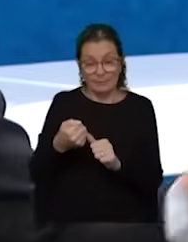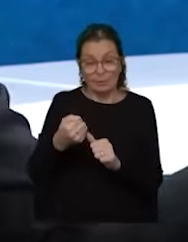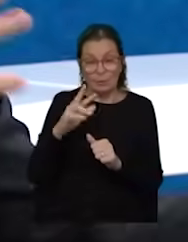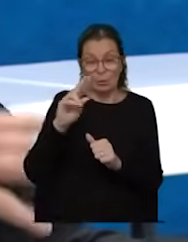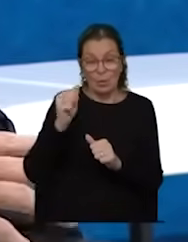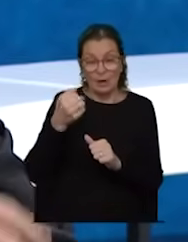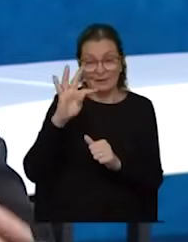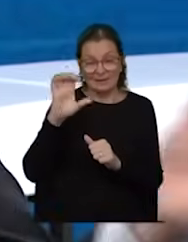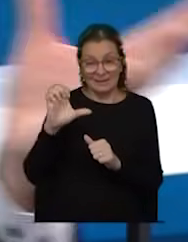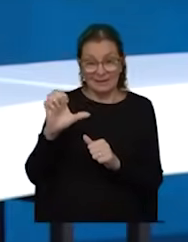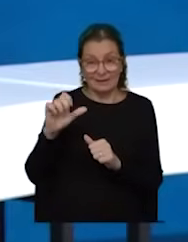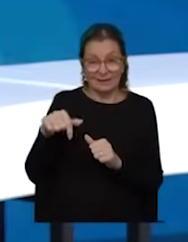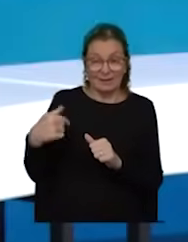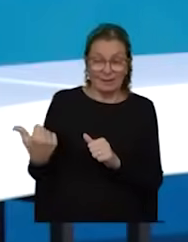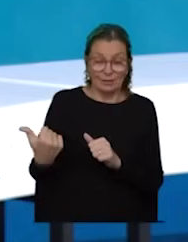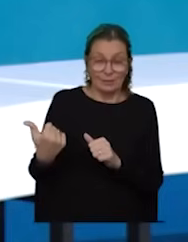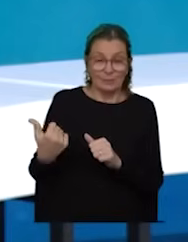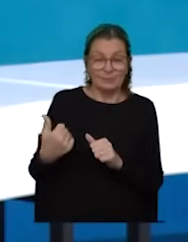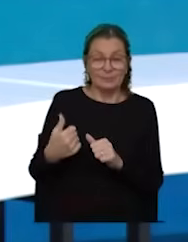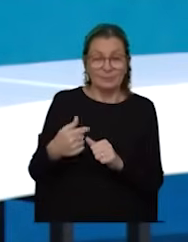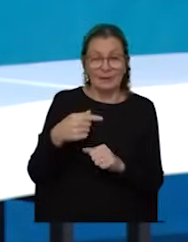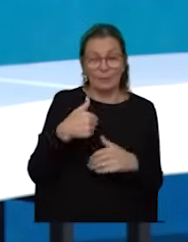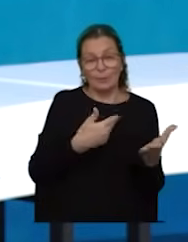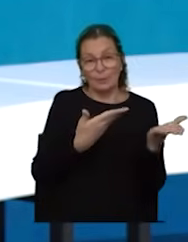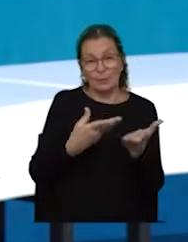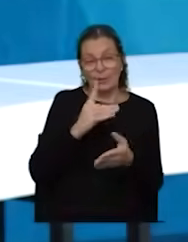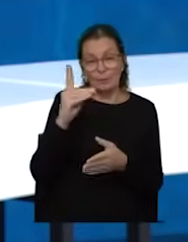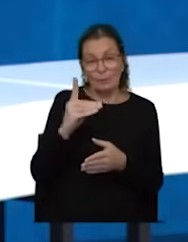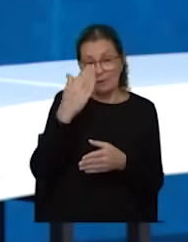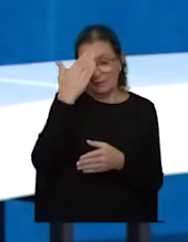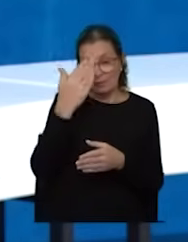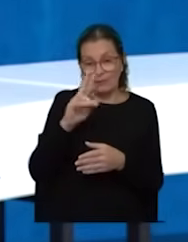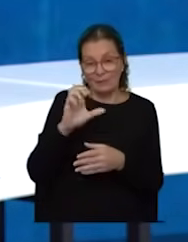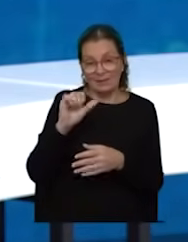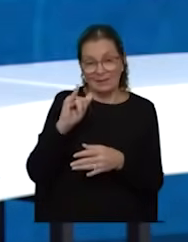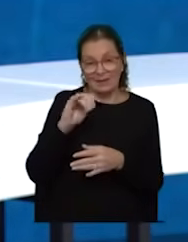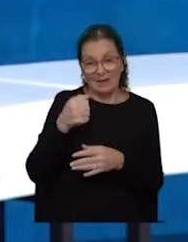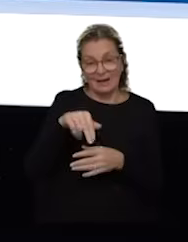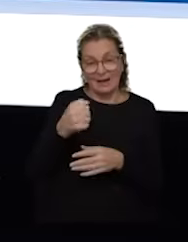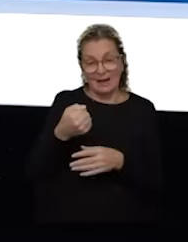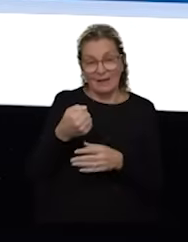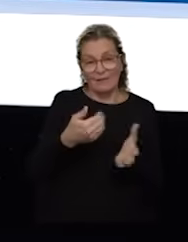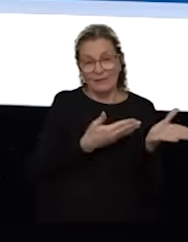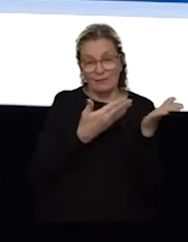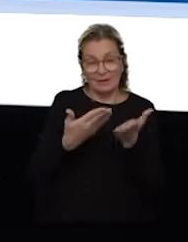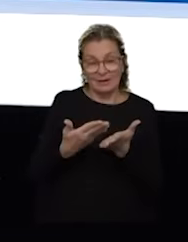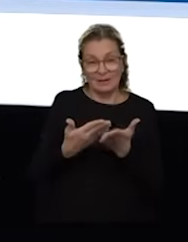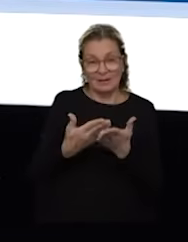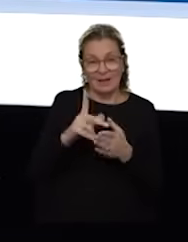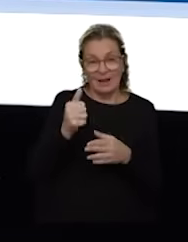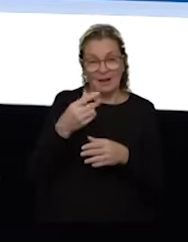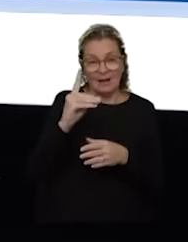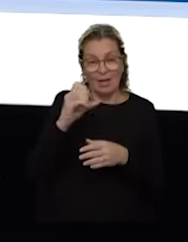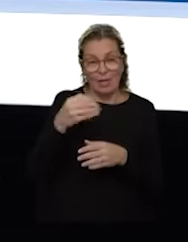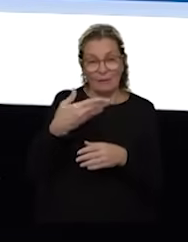compañeros de ese lado de la b y de este lado de la B recibo a la diputada del frente amplio betiana d comandas betiana bienvenida la bueno Muchas gracias